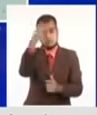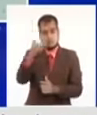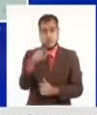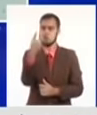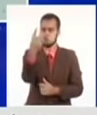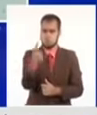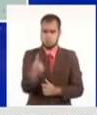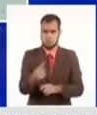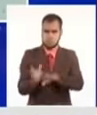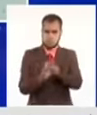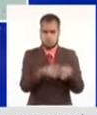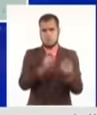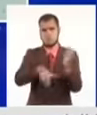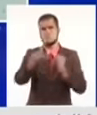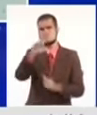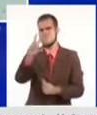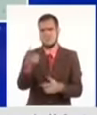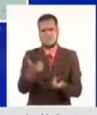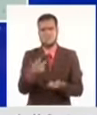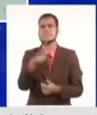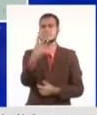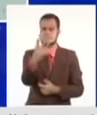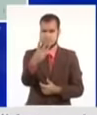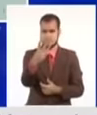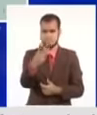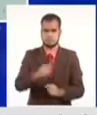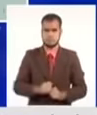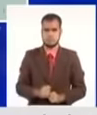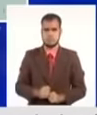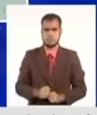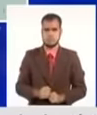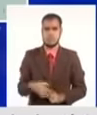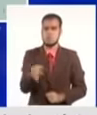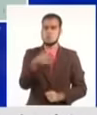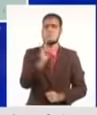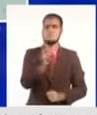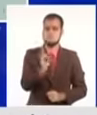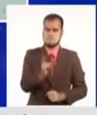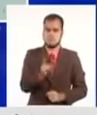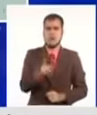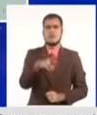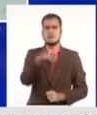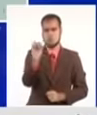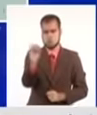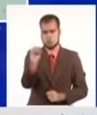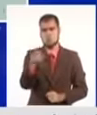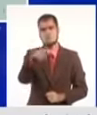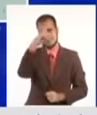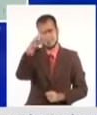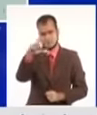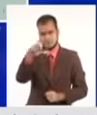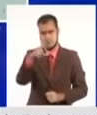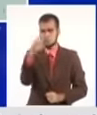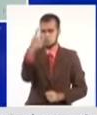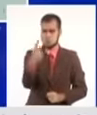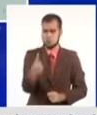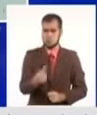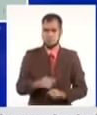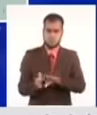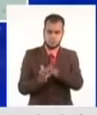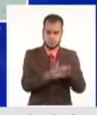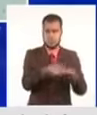Villa Clara con 3 casos, Manicaragua, Ranchuelo y Santa Clara con 1 cada uno. Ciego de